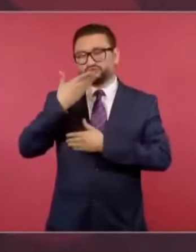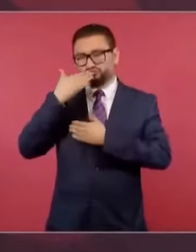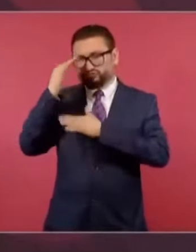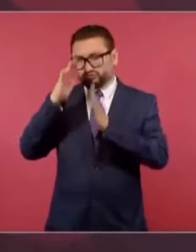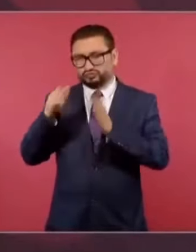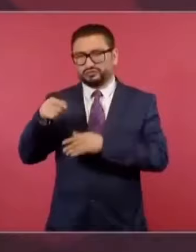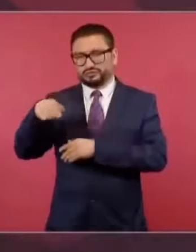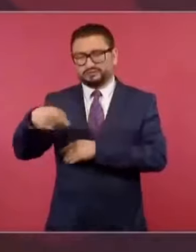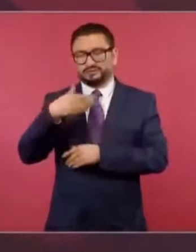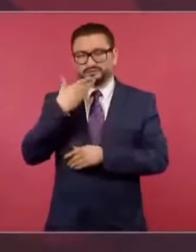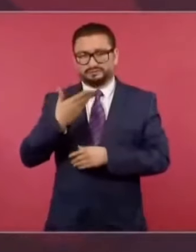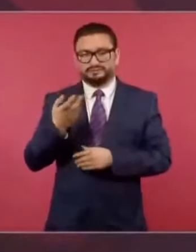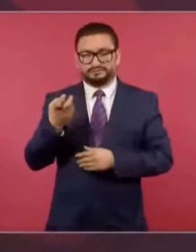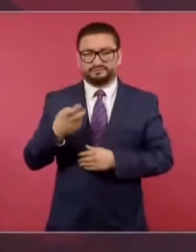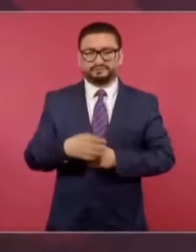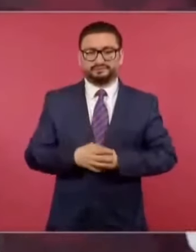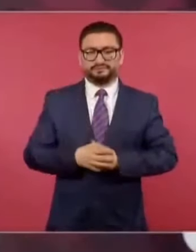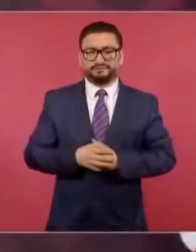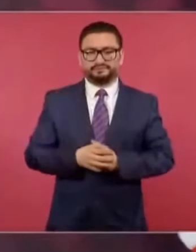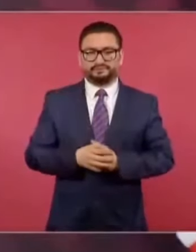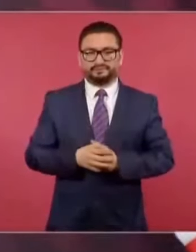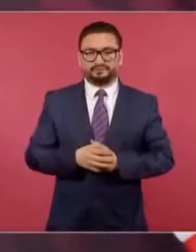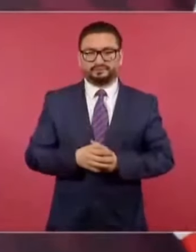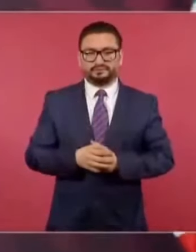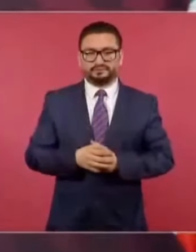los este